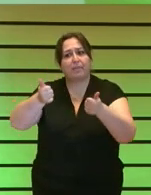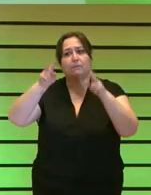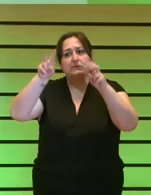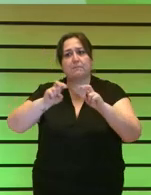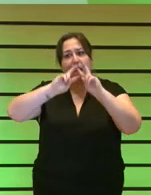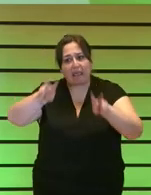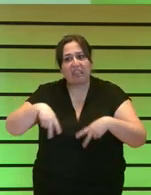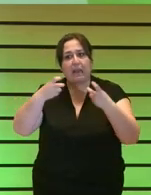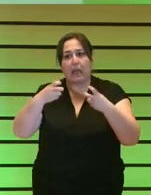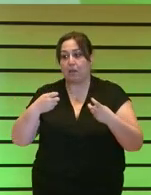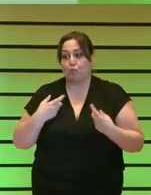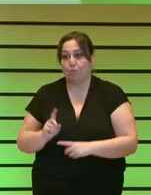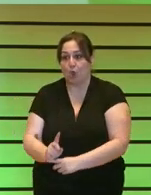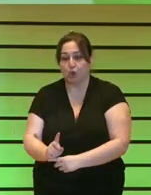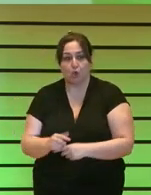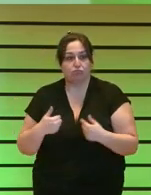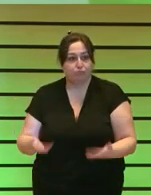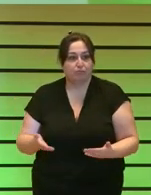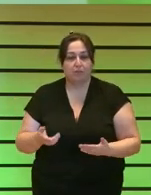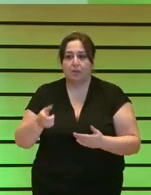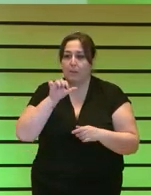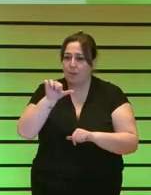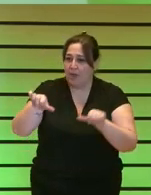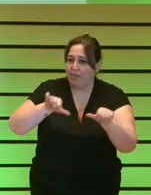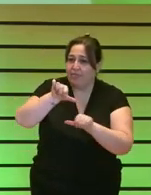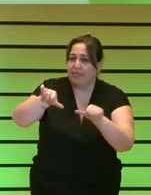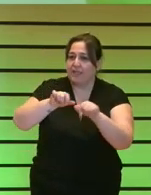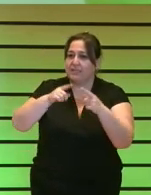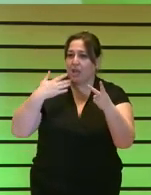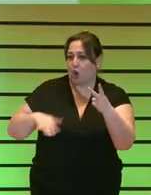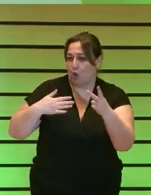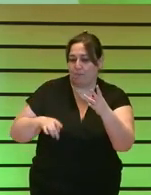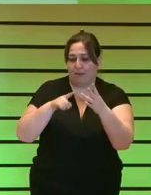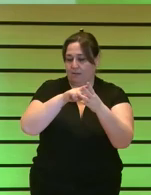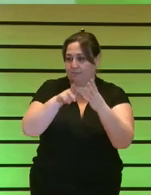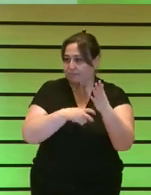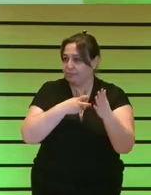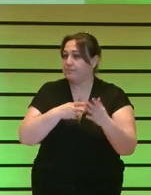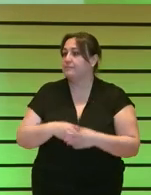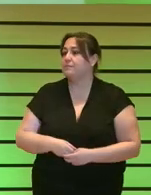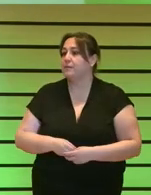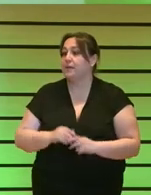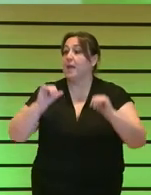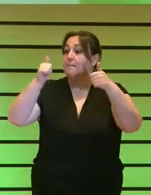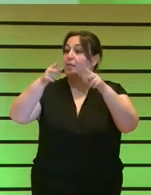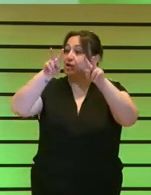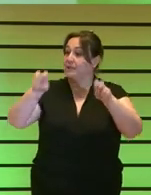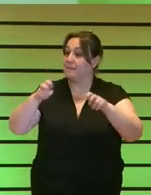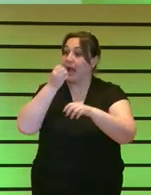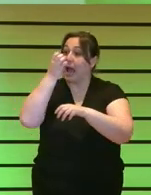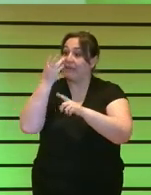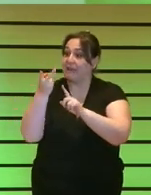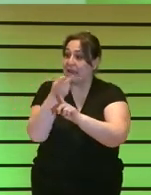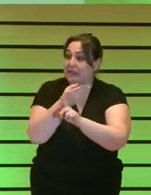muy muy pronto aceites ropas etcétera que empezó con el tema de la jardinería